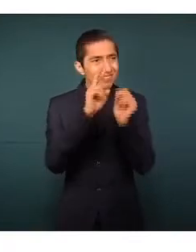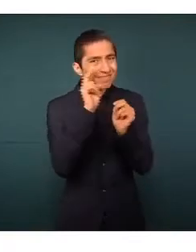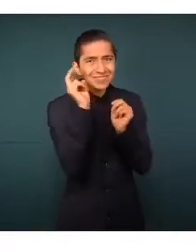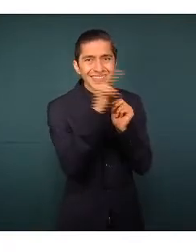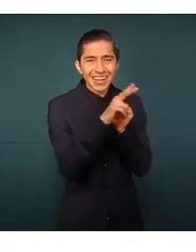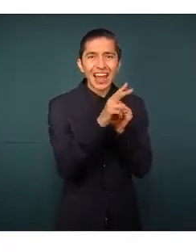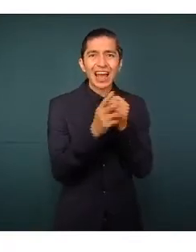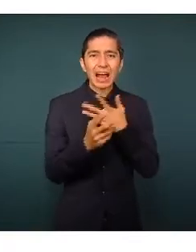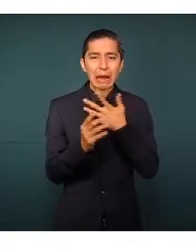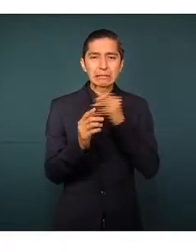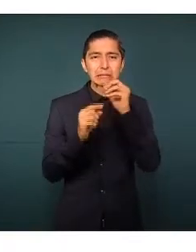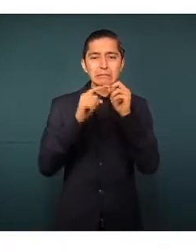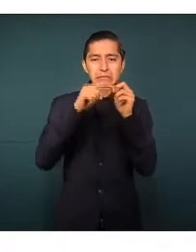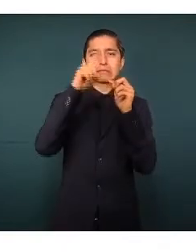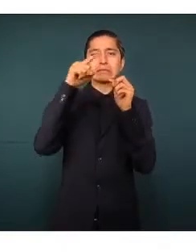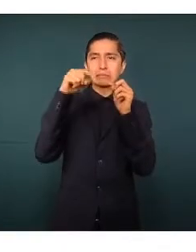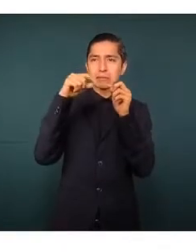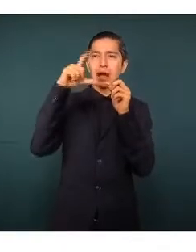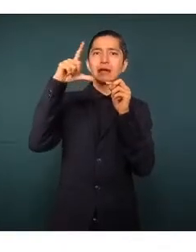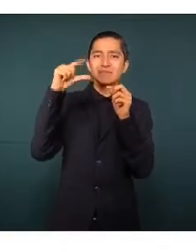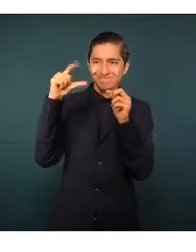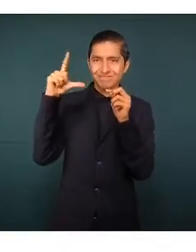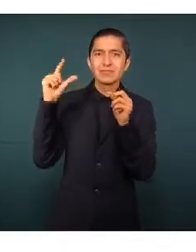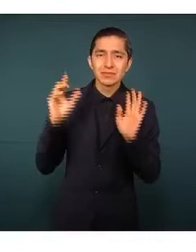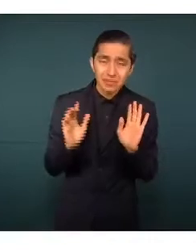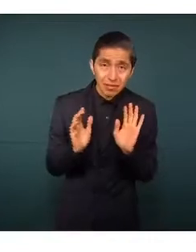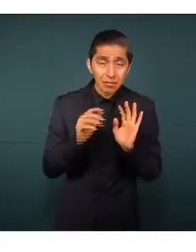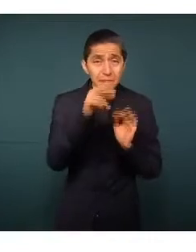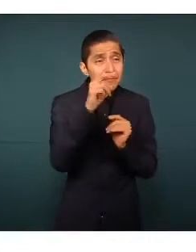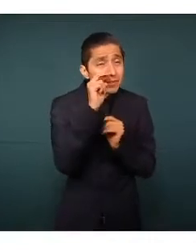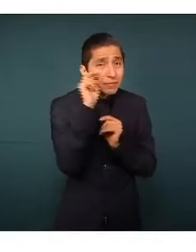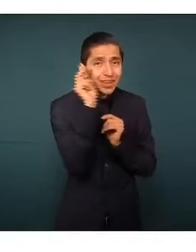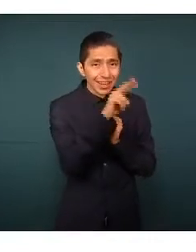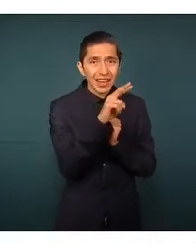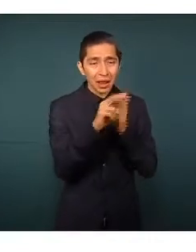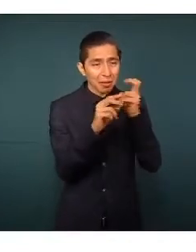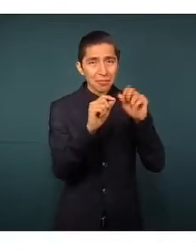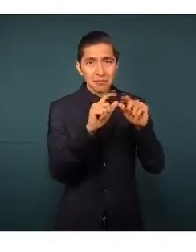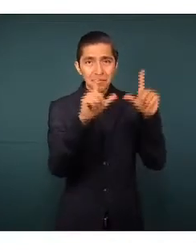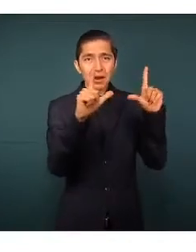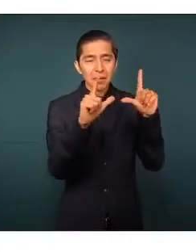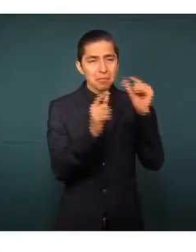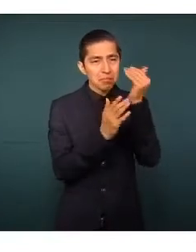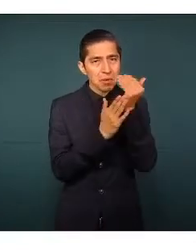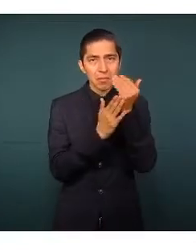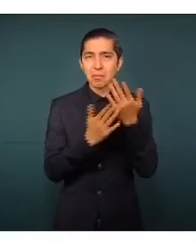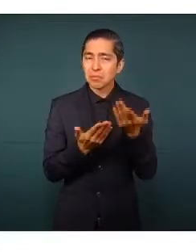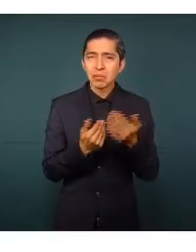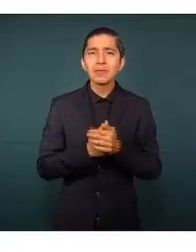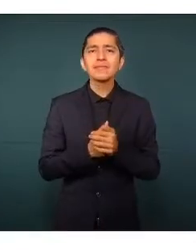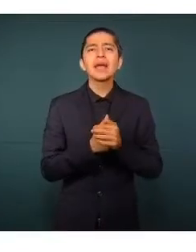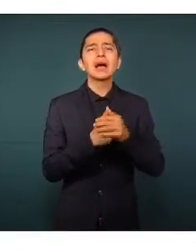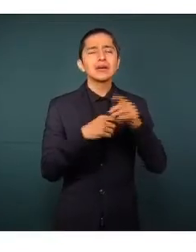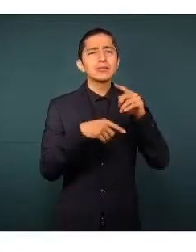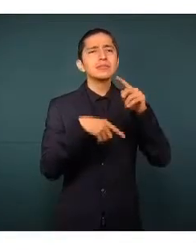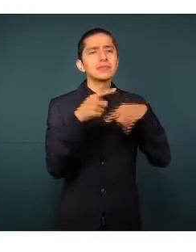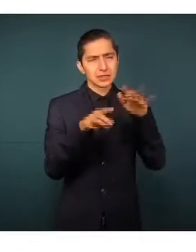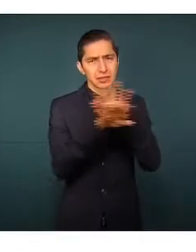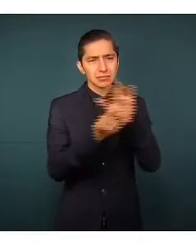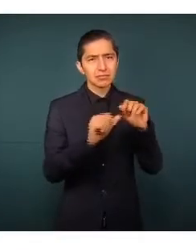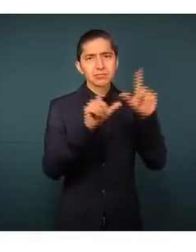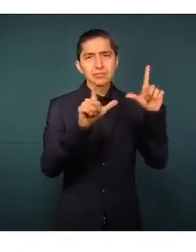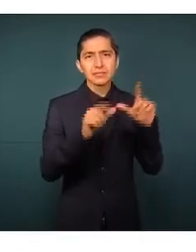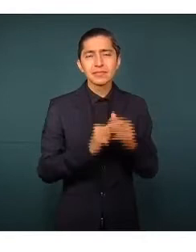tenido algunos picos, pero aquí se ve la tendencia muy reducida a la alta. La que sigue, por favor.